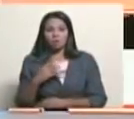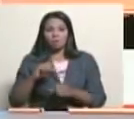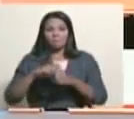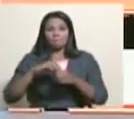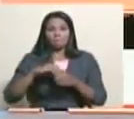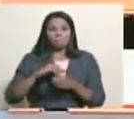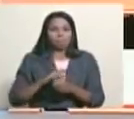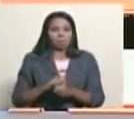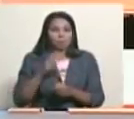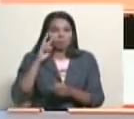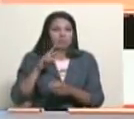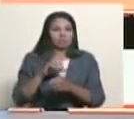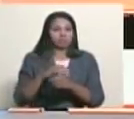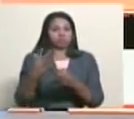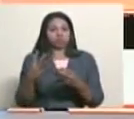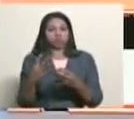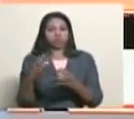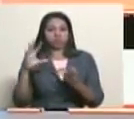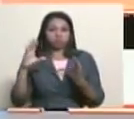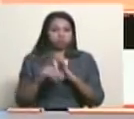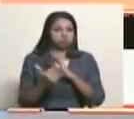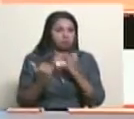una olla podrida de corrupción.